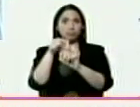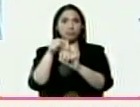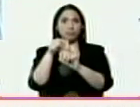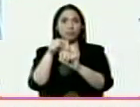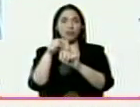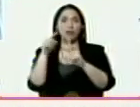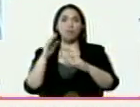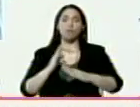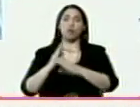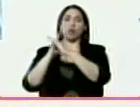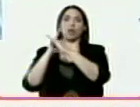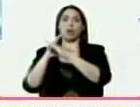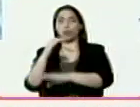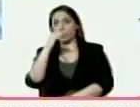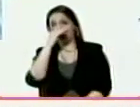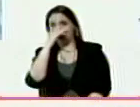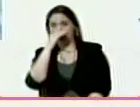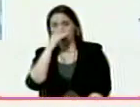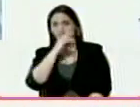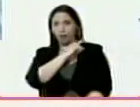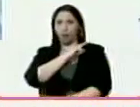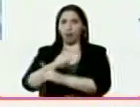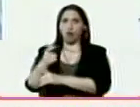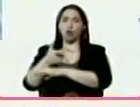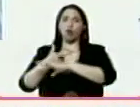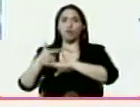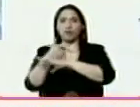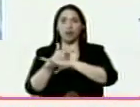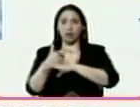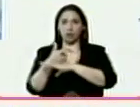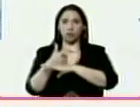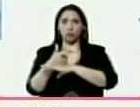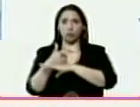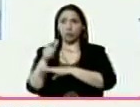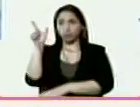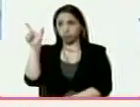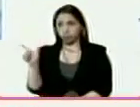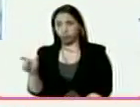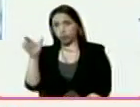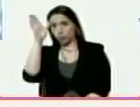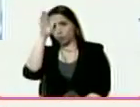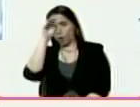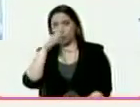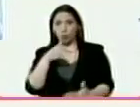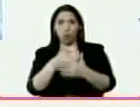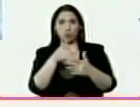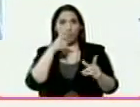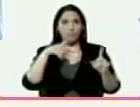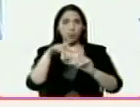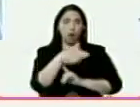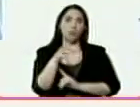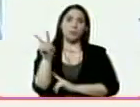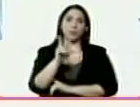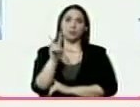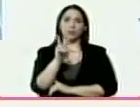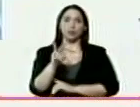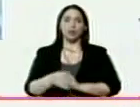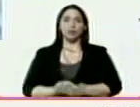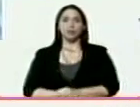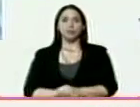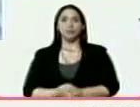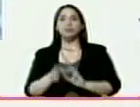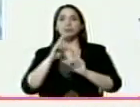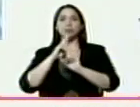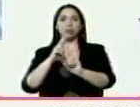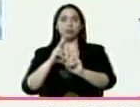criminal que ha dictado el gobierno del señor Donald Trump contra el pueblo venezolano, la